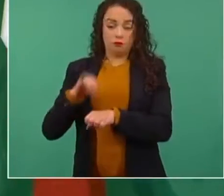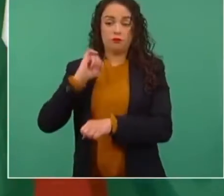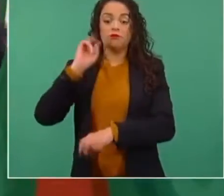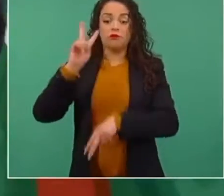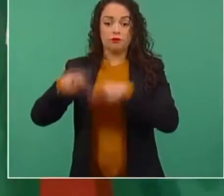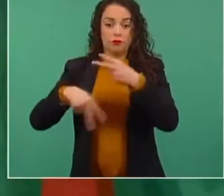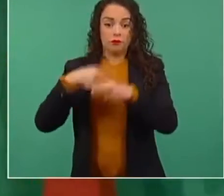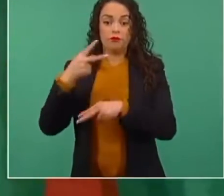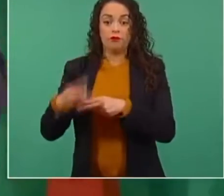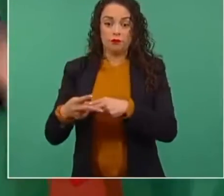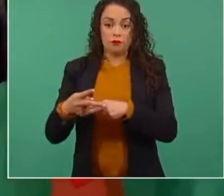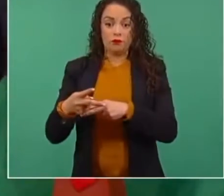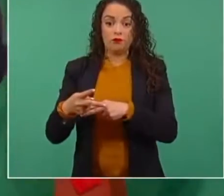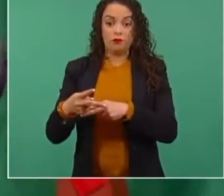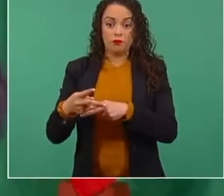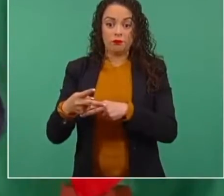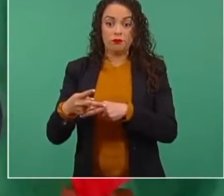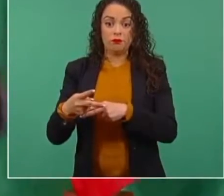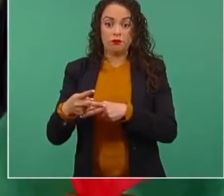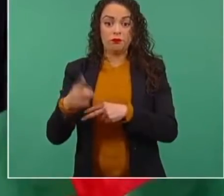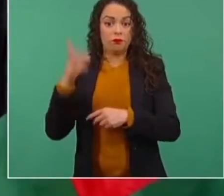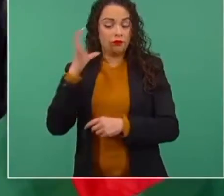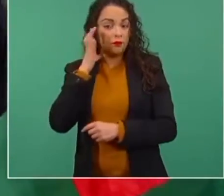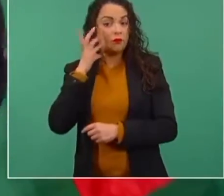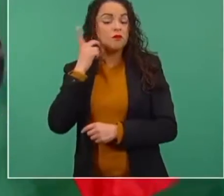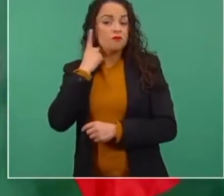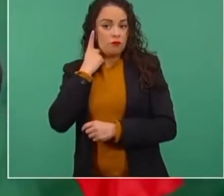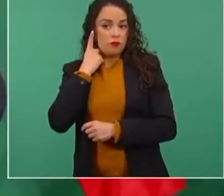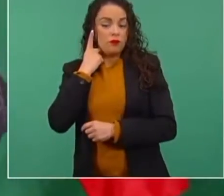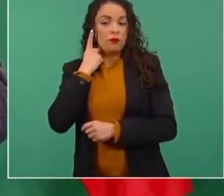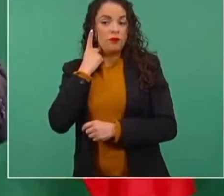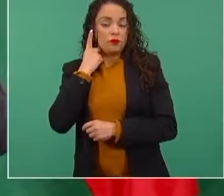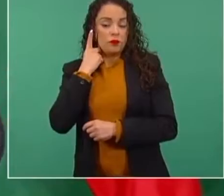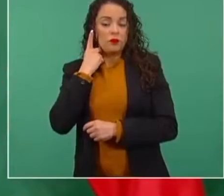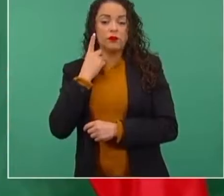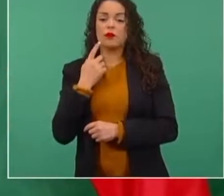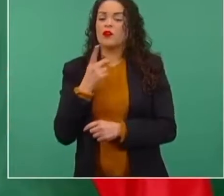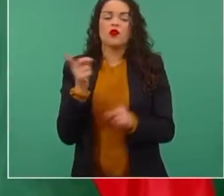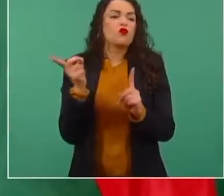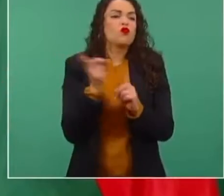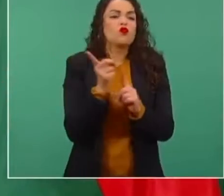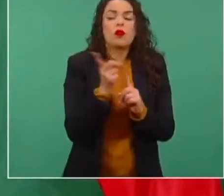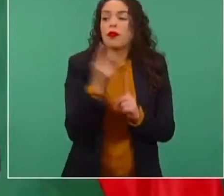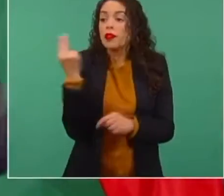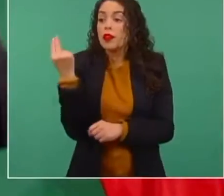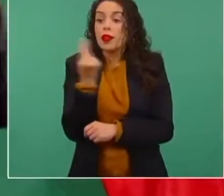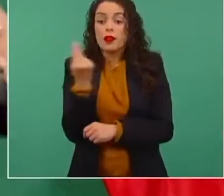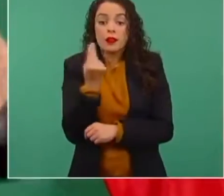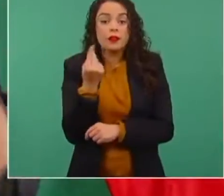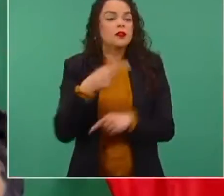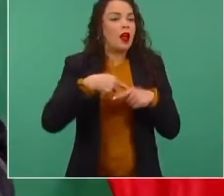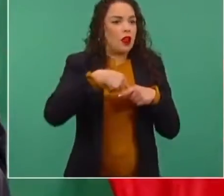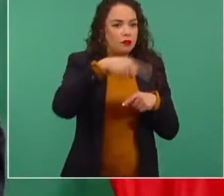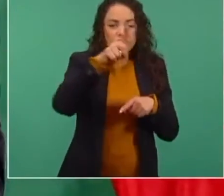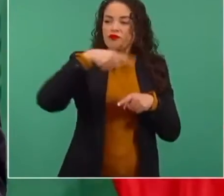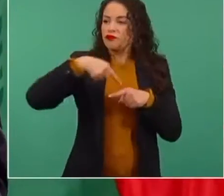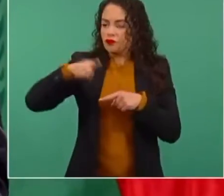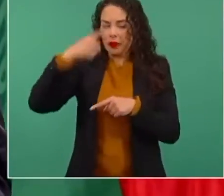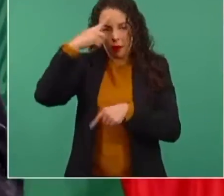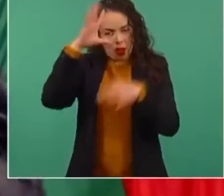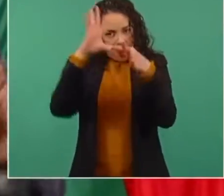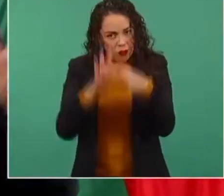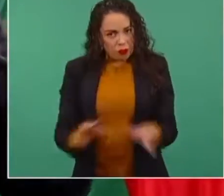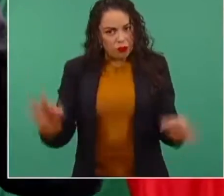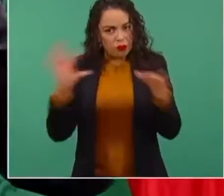a las cámaras y a donde se requiera, a la academia,